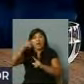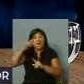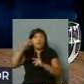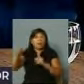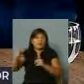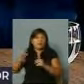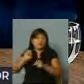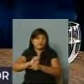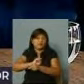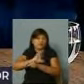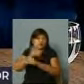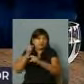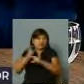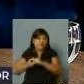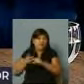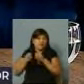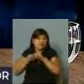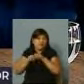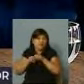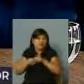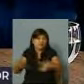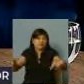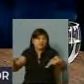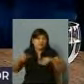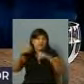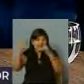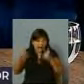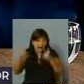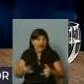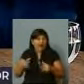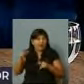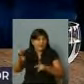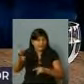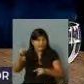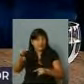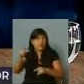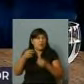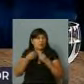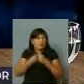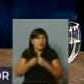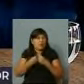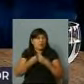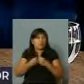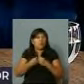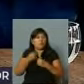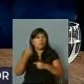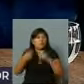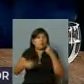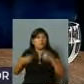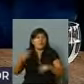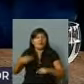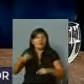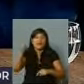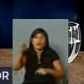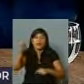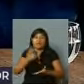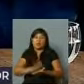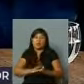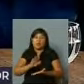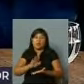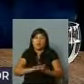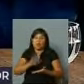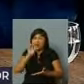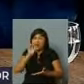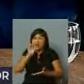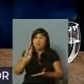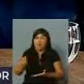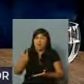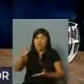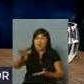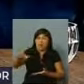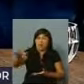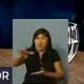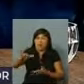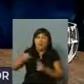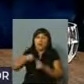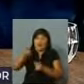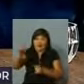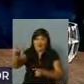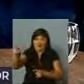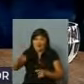del recrudecimiento de casos, que es la situación que vemos en la Quiaca.